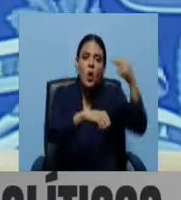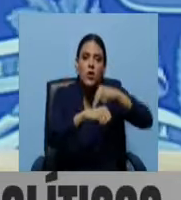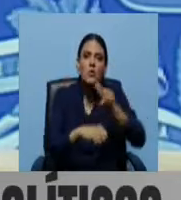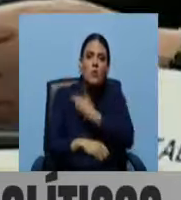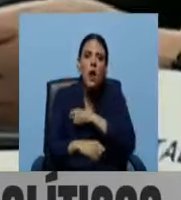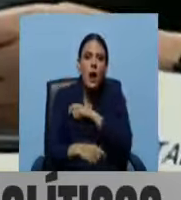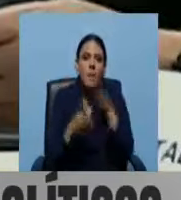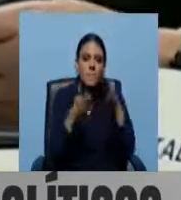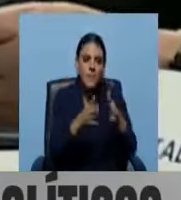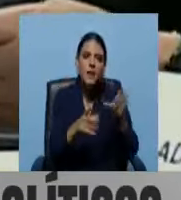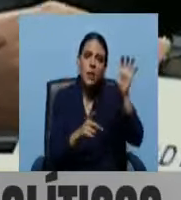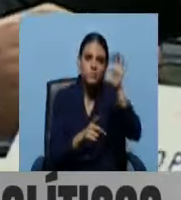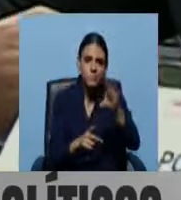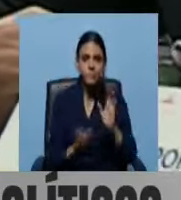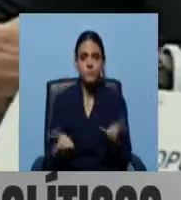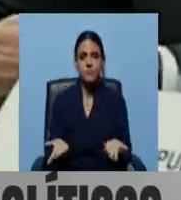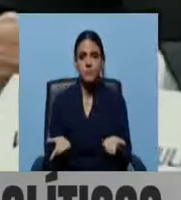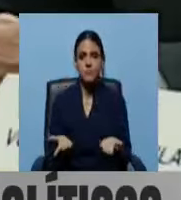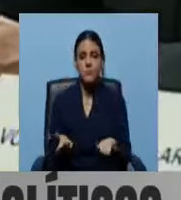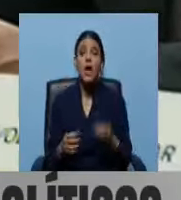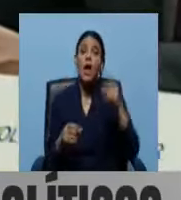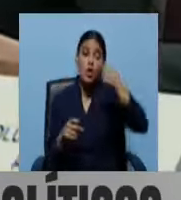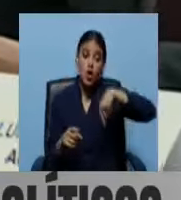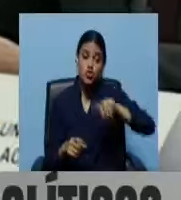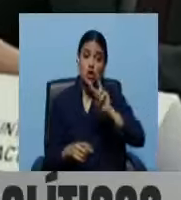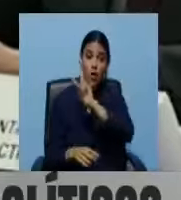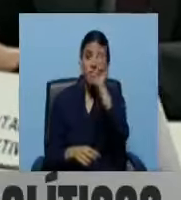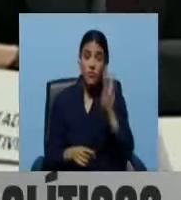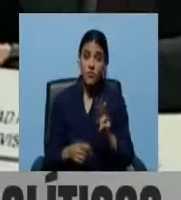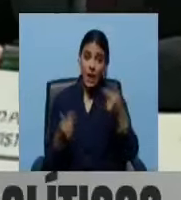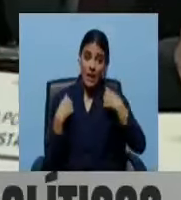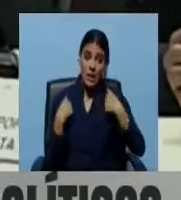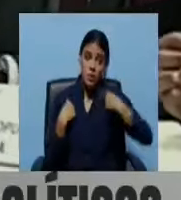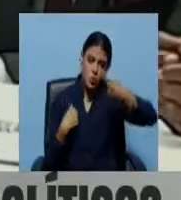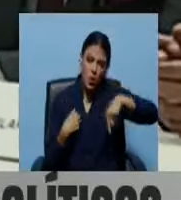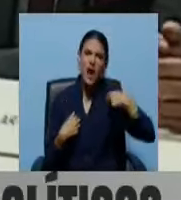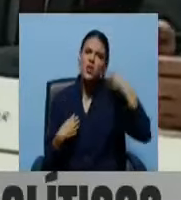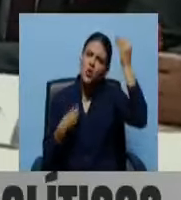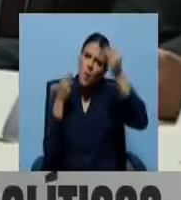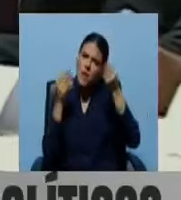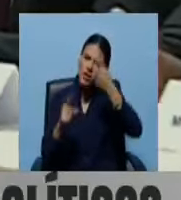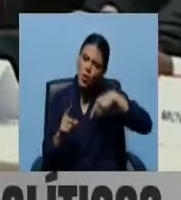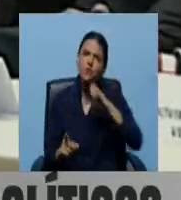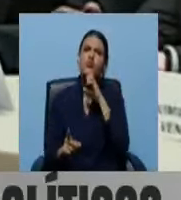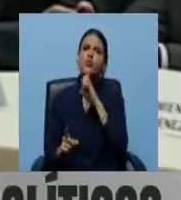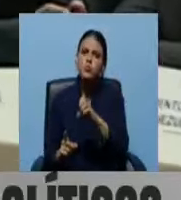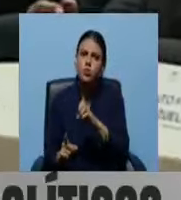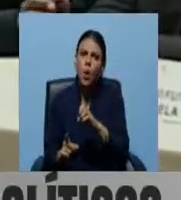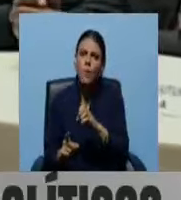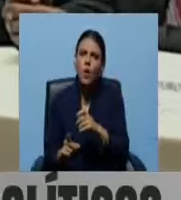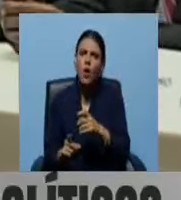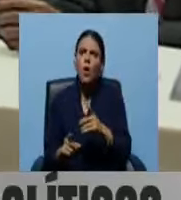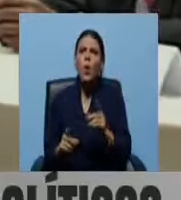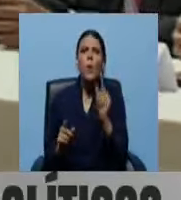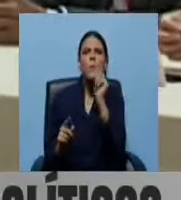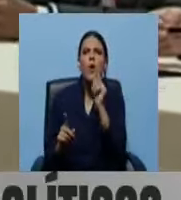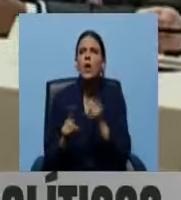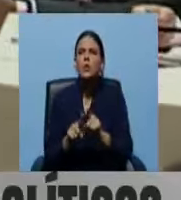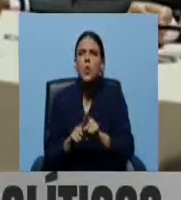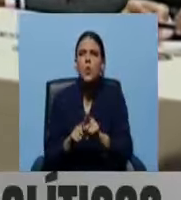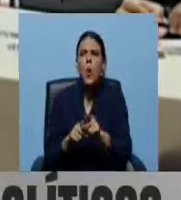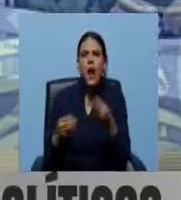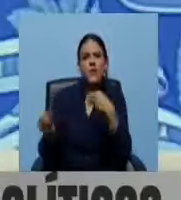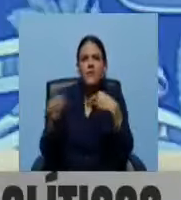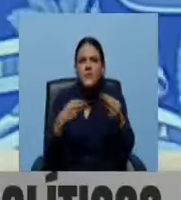de un determinado país. En Venezuela, creo que hemos sido un poco laxos,